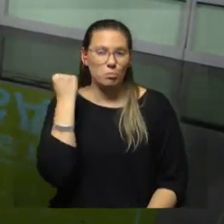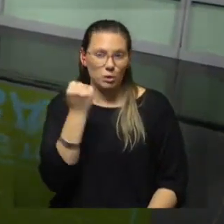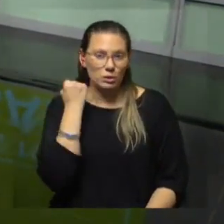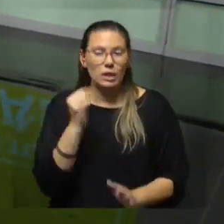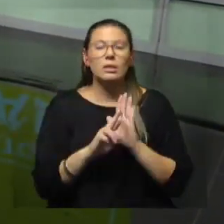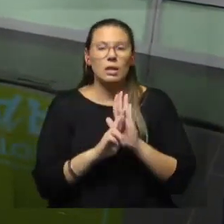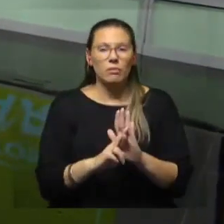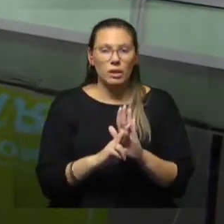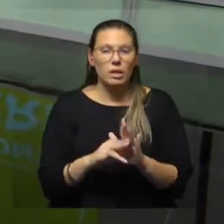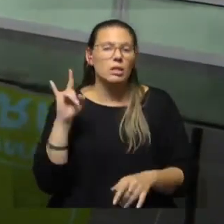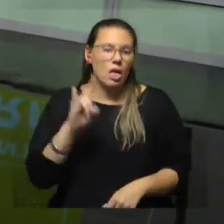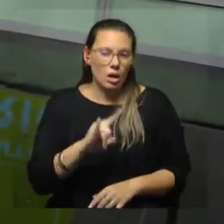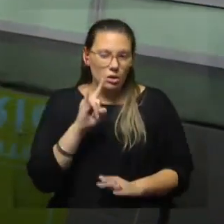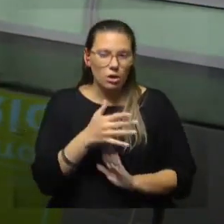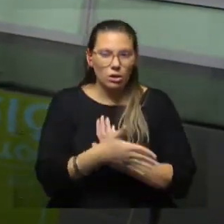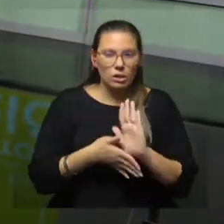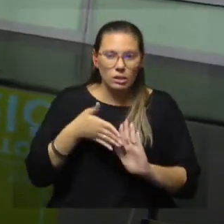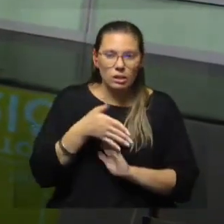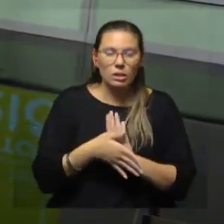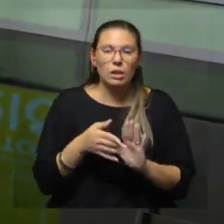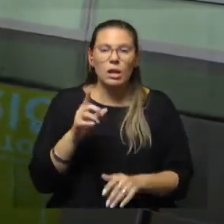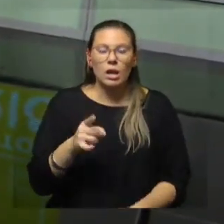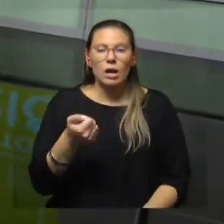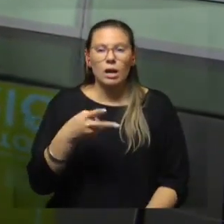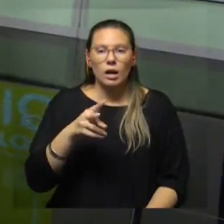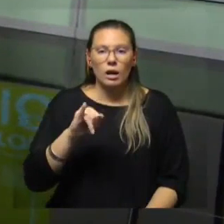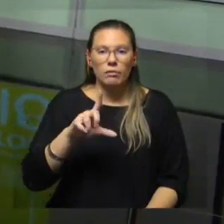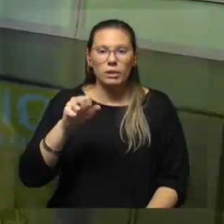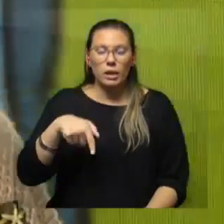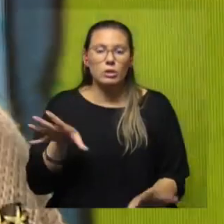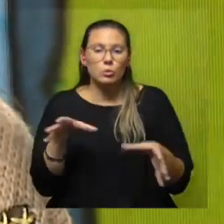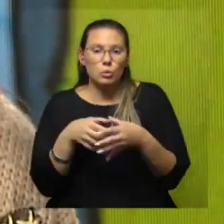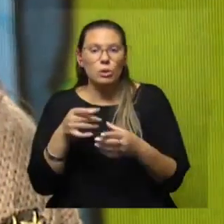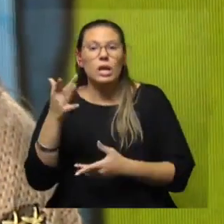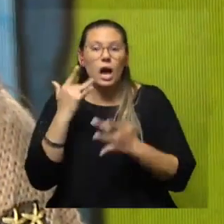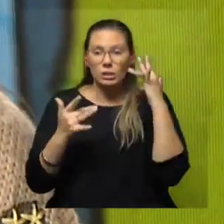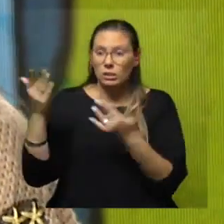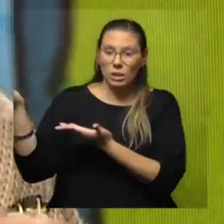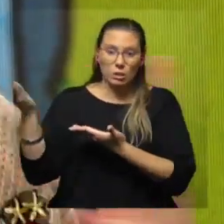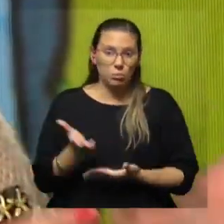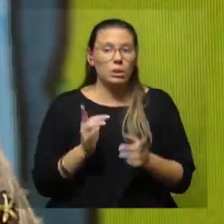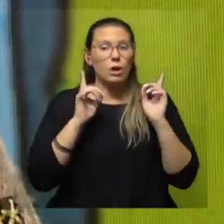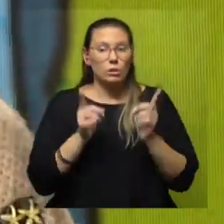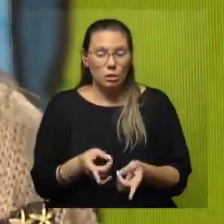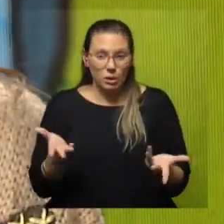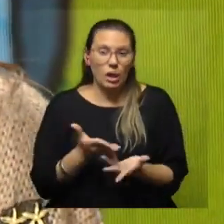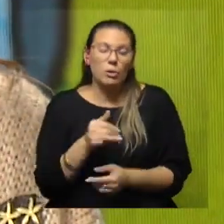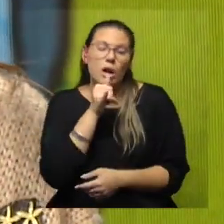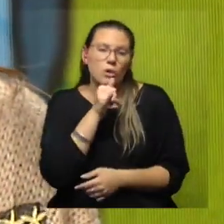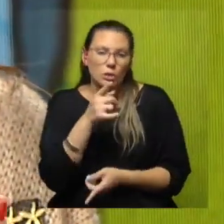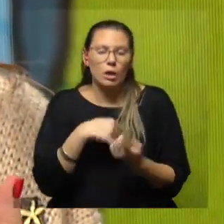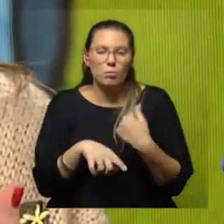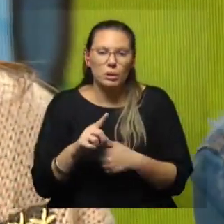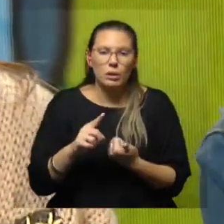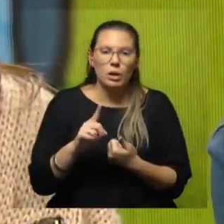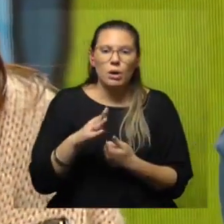rock nacional, con el Gavilán y su banda y grandes artistas invitados, que, bueno, ahora hablamos un poco más, pero van a estar